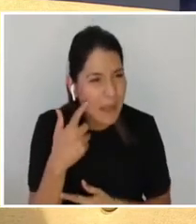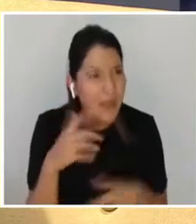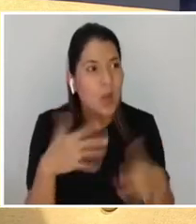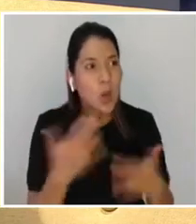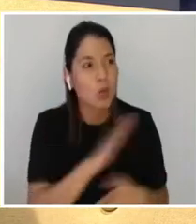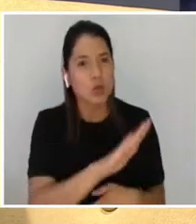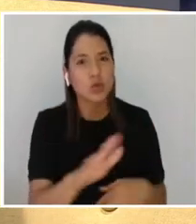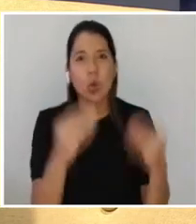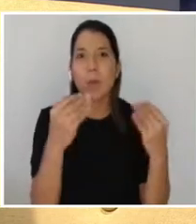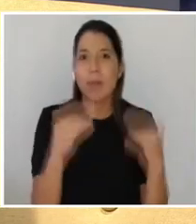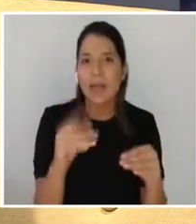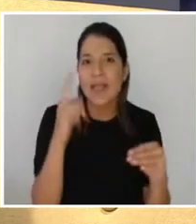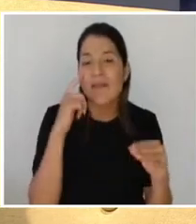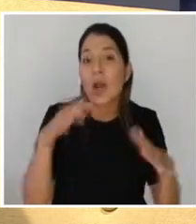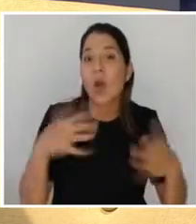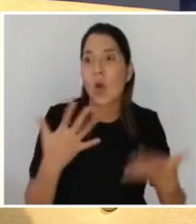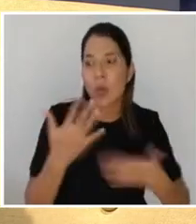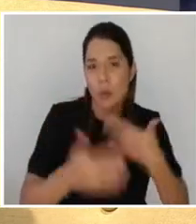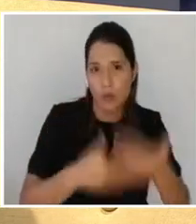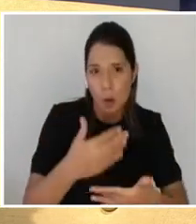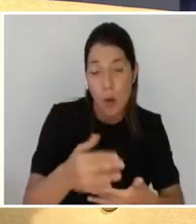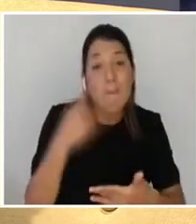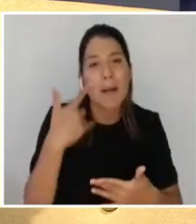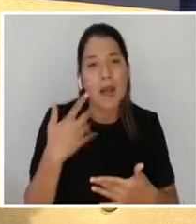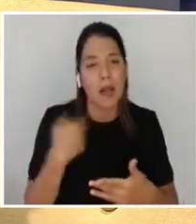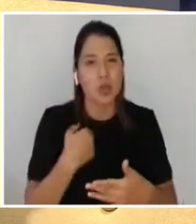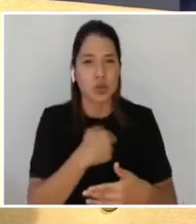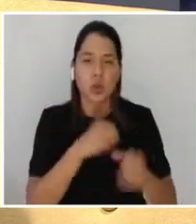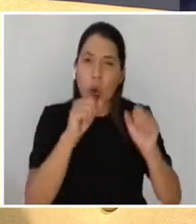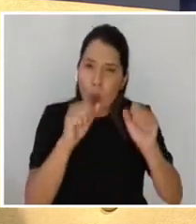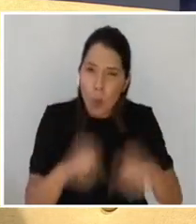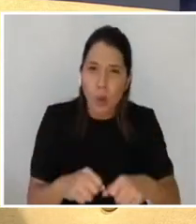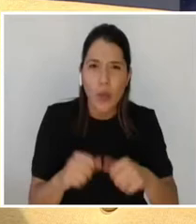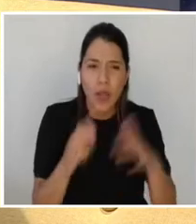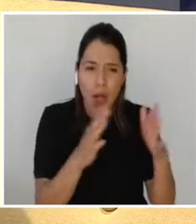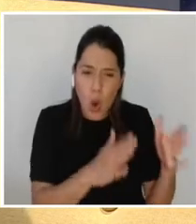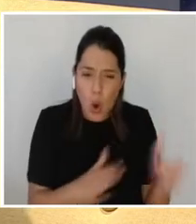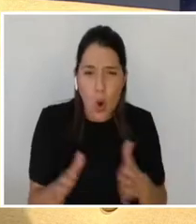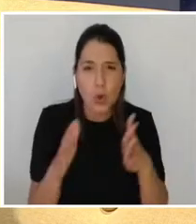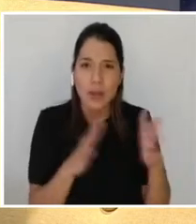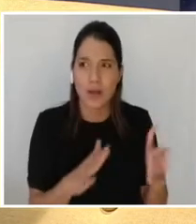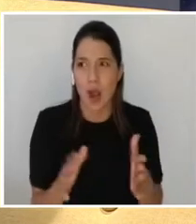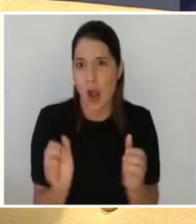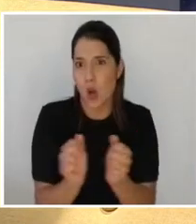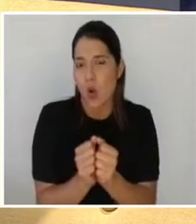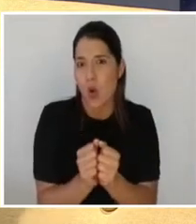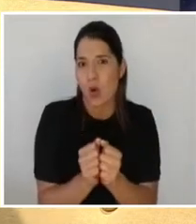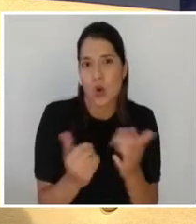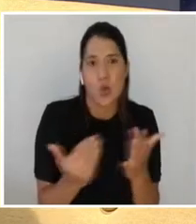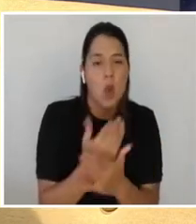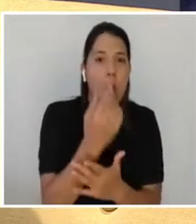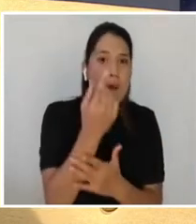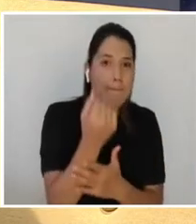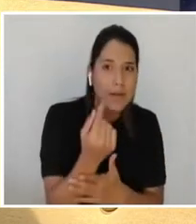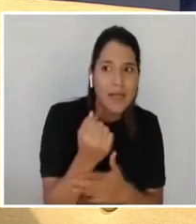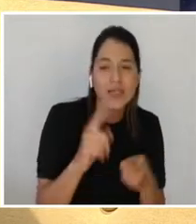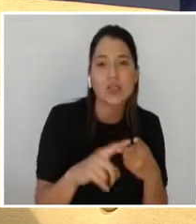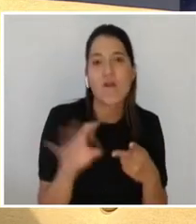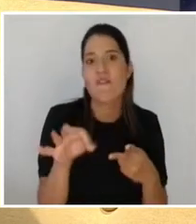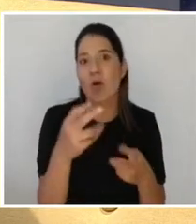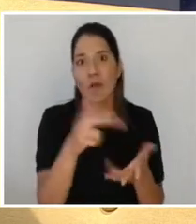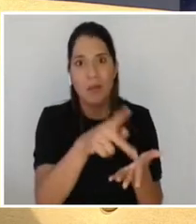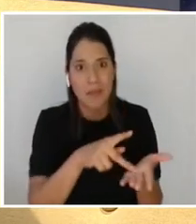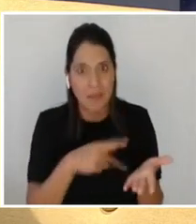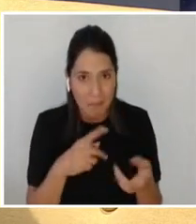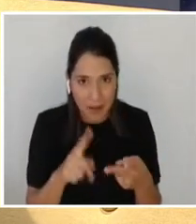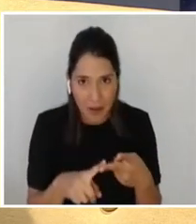para nosotros poder acomodarnos en cuanto a paquetes promocionales, a sistemas de crédito, y